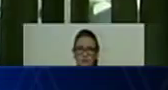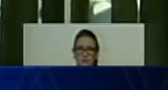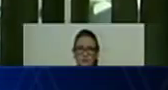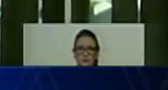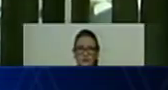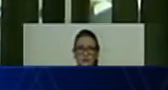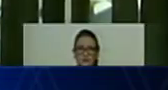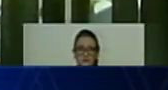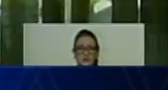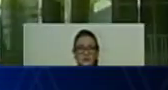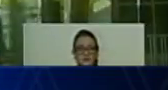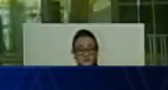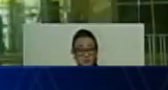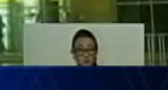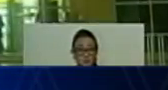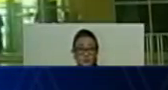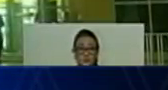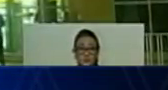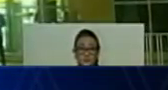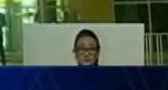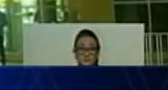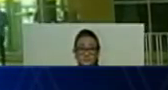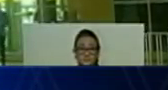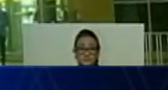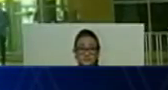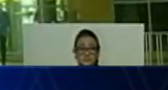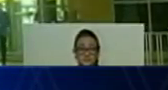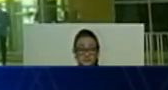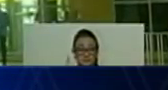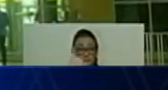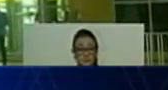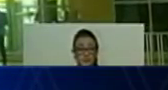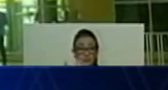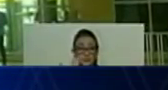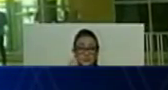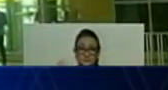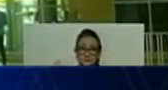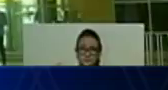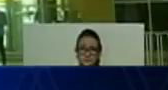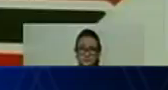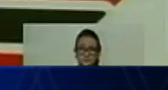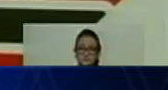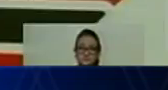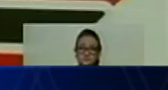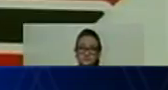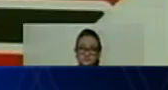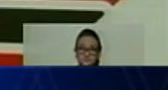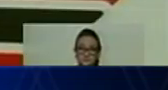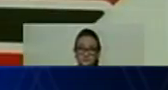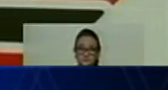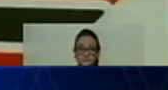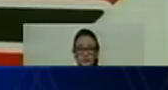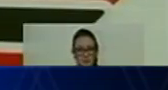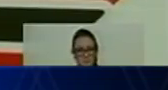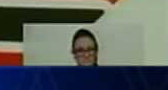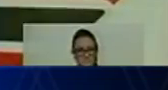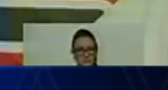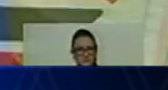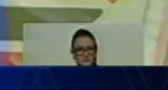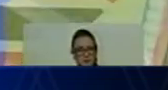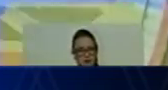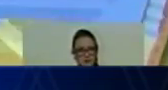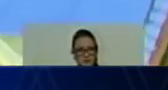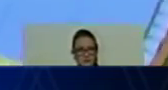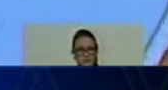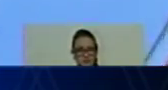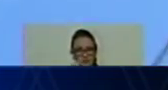reconocidos por el Consejo Nacional Electoral. Vemos imágenes del Poder Electoral, cómo está el ambiente allí afuera y, por supuesto,